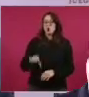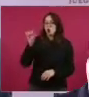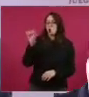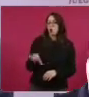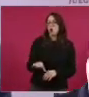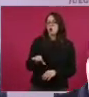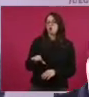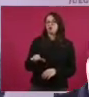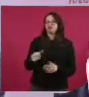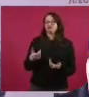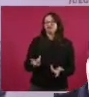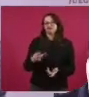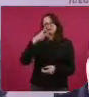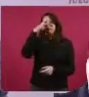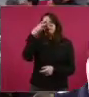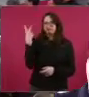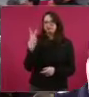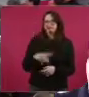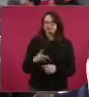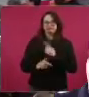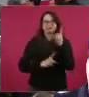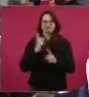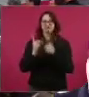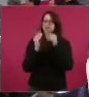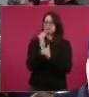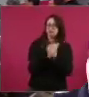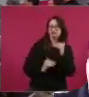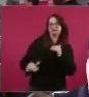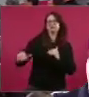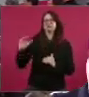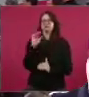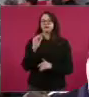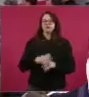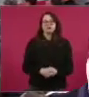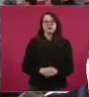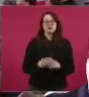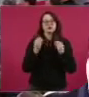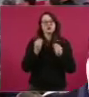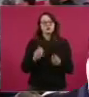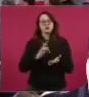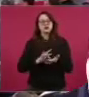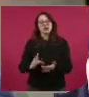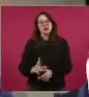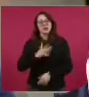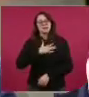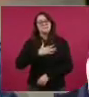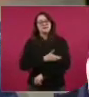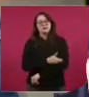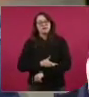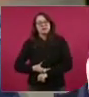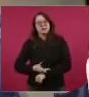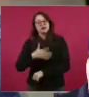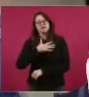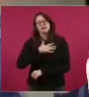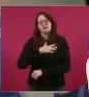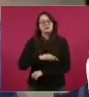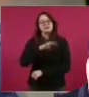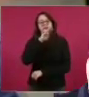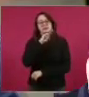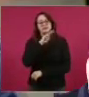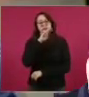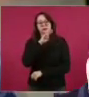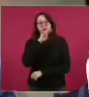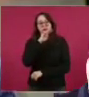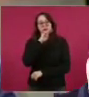del deporte de nuestro país. Quiero agradecer a mi familia, especialmente a mi madre, que con su